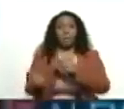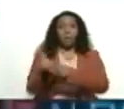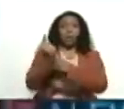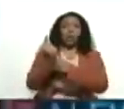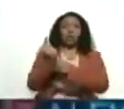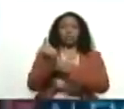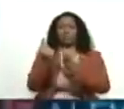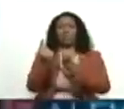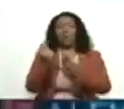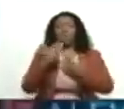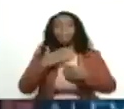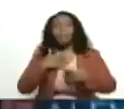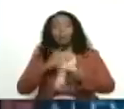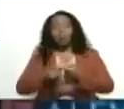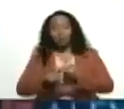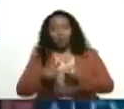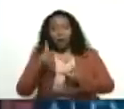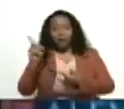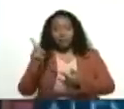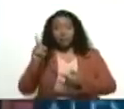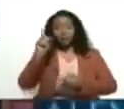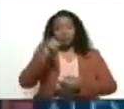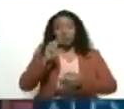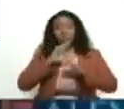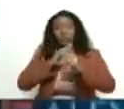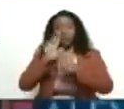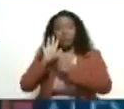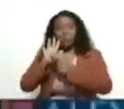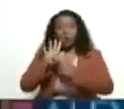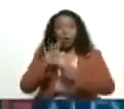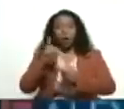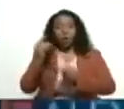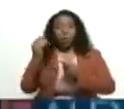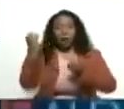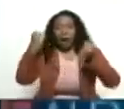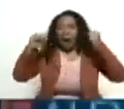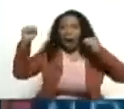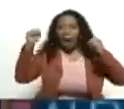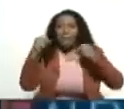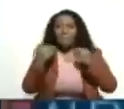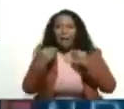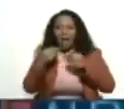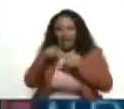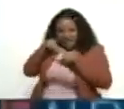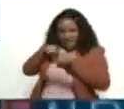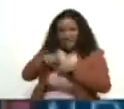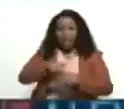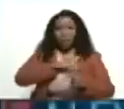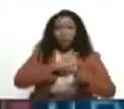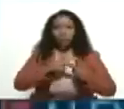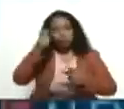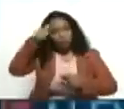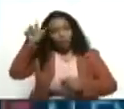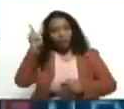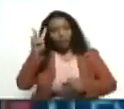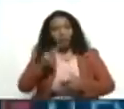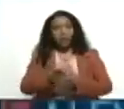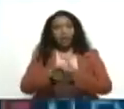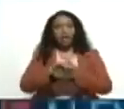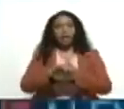de Alex es también el resultado del desespero por doblegar la voluntad del pueblo